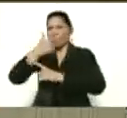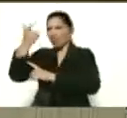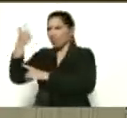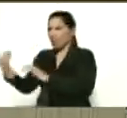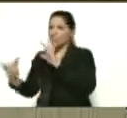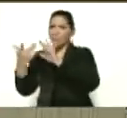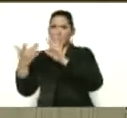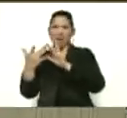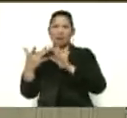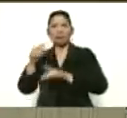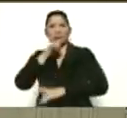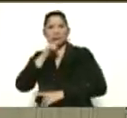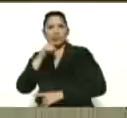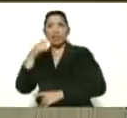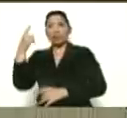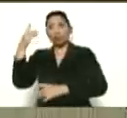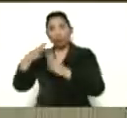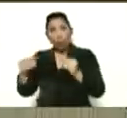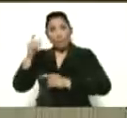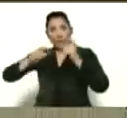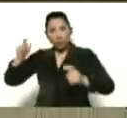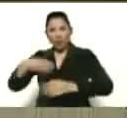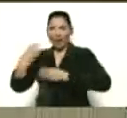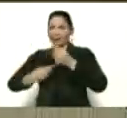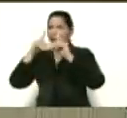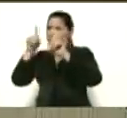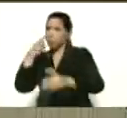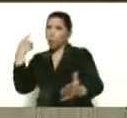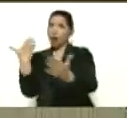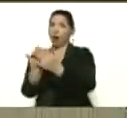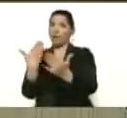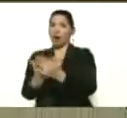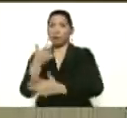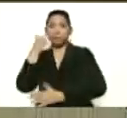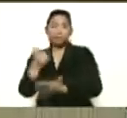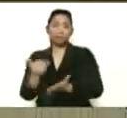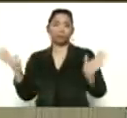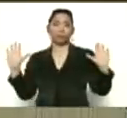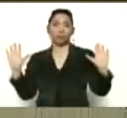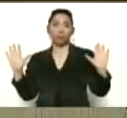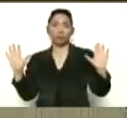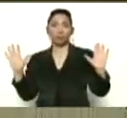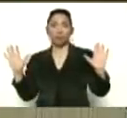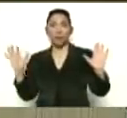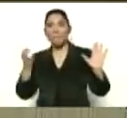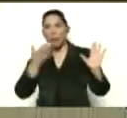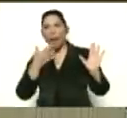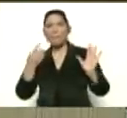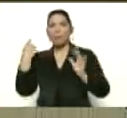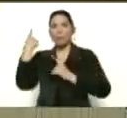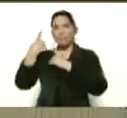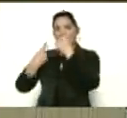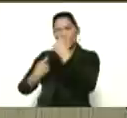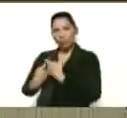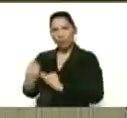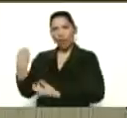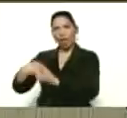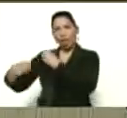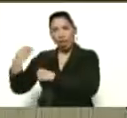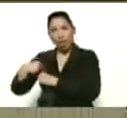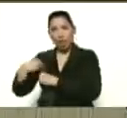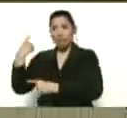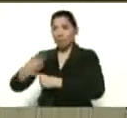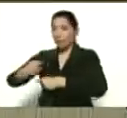todos sus contactos y a todos ellos hacerle prueba. Si nos preguntaran, ¿hay que levantar